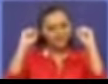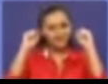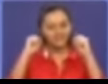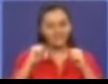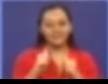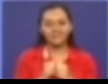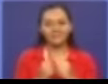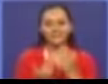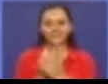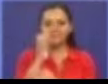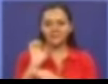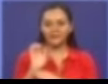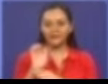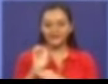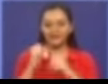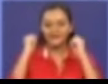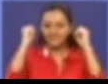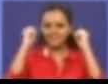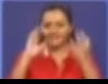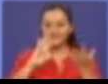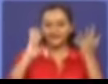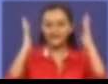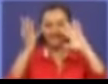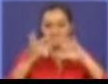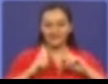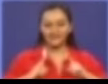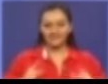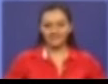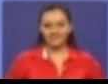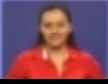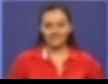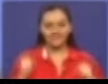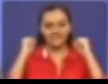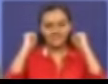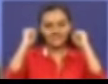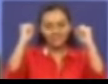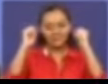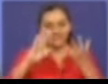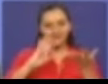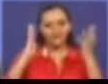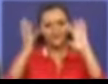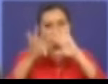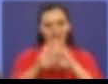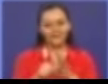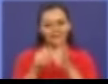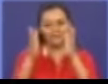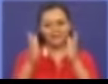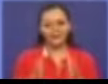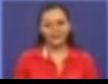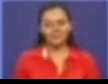Patria Nueva! ¡Viva la Revolución de la Salud! ¡Viva nuestra Revolución